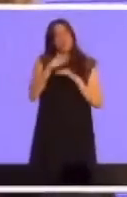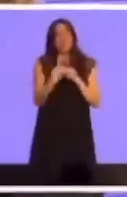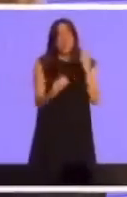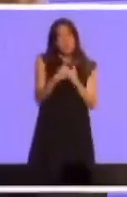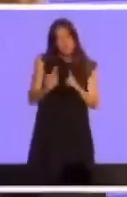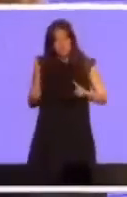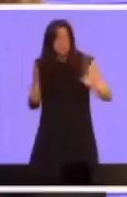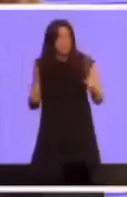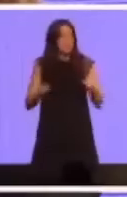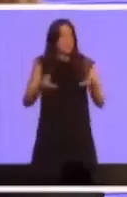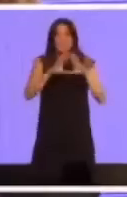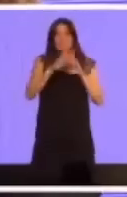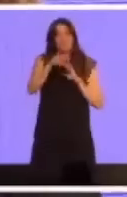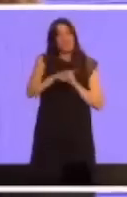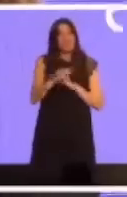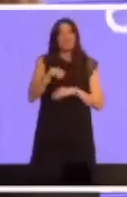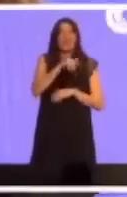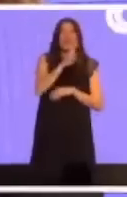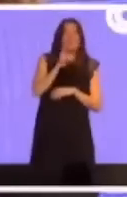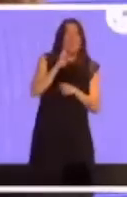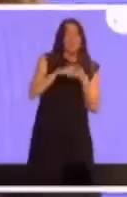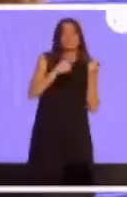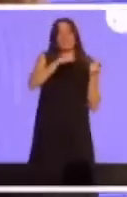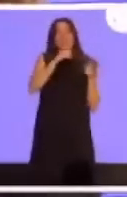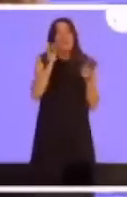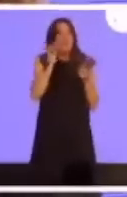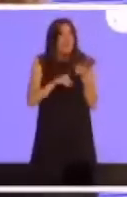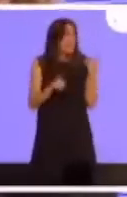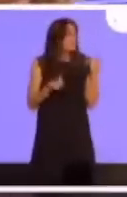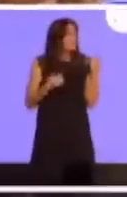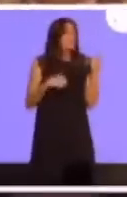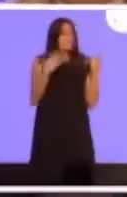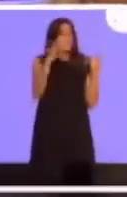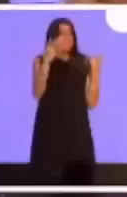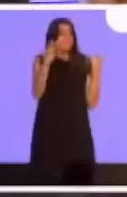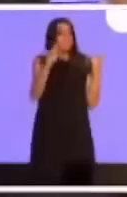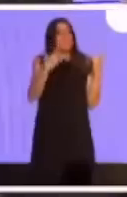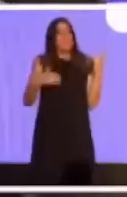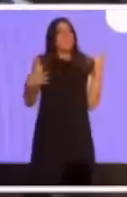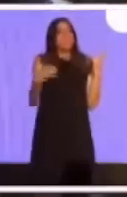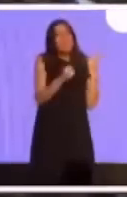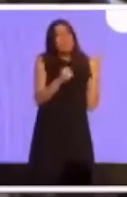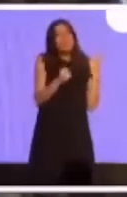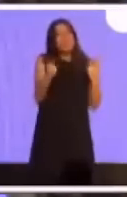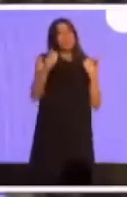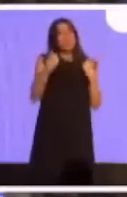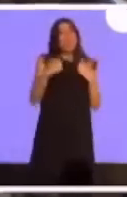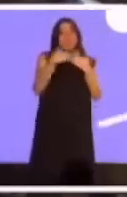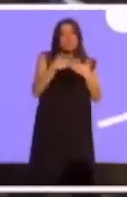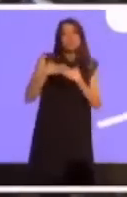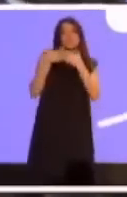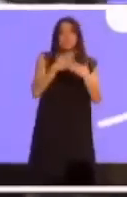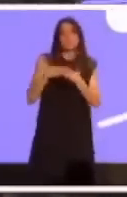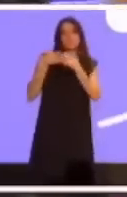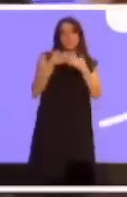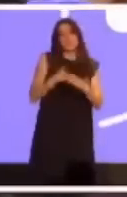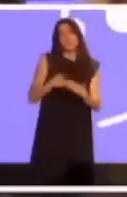nuestras madres y nuestras abuelas nos han enseñado a pelear